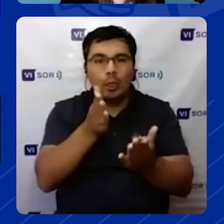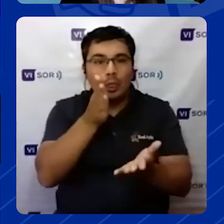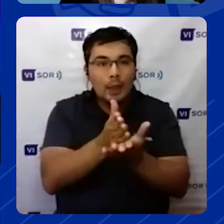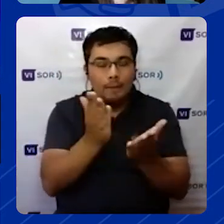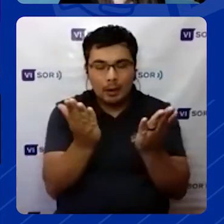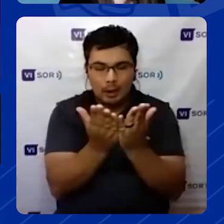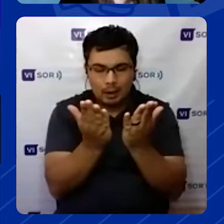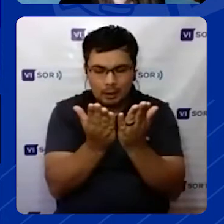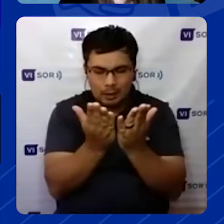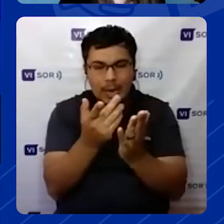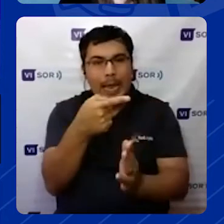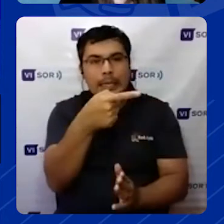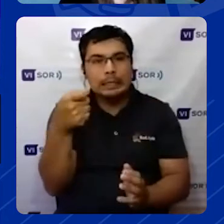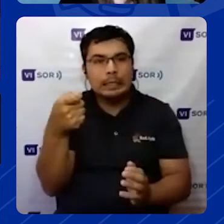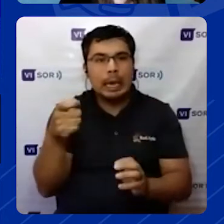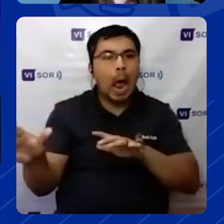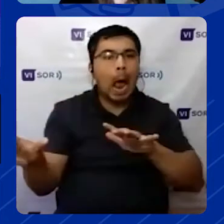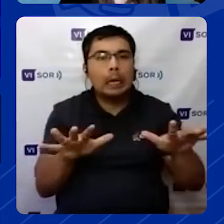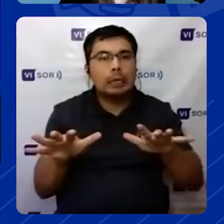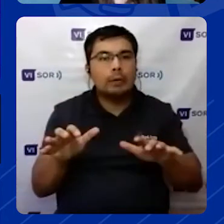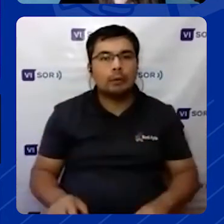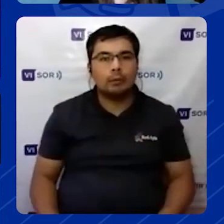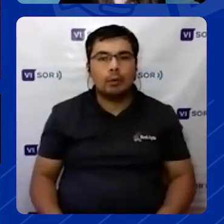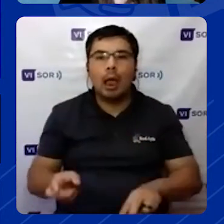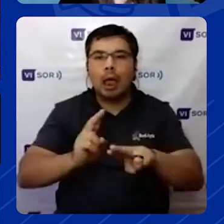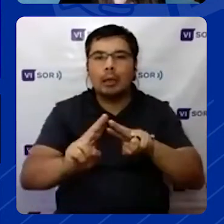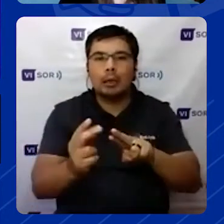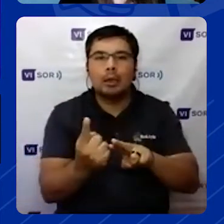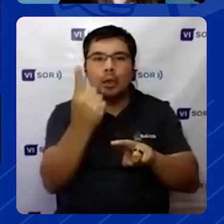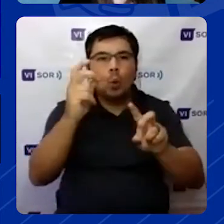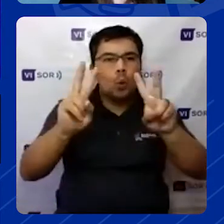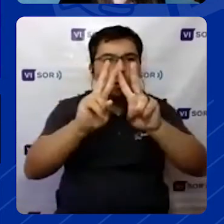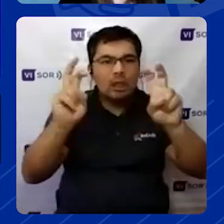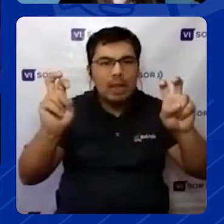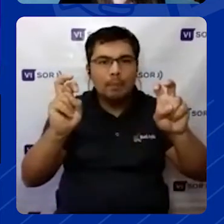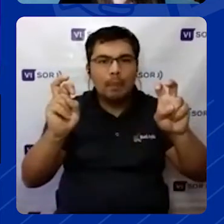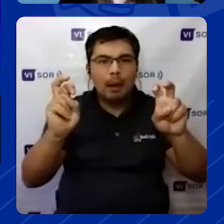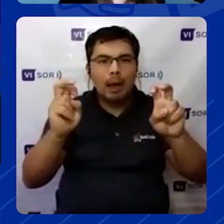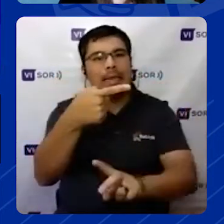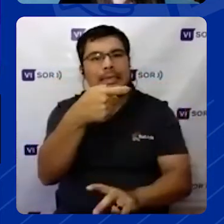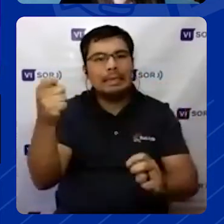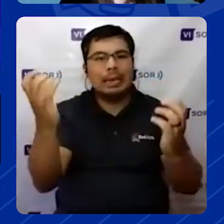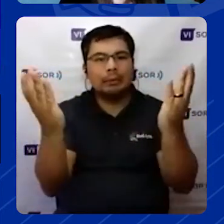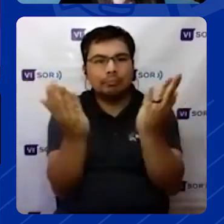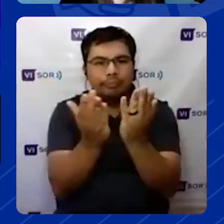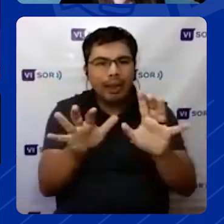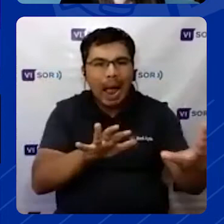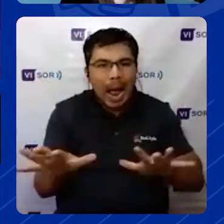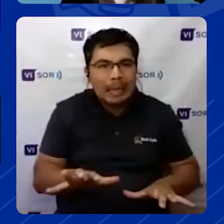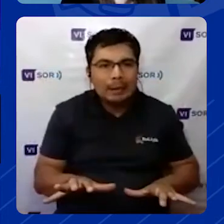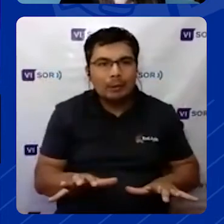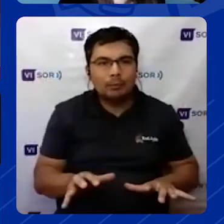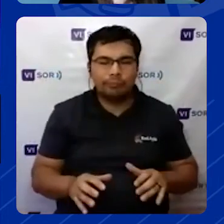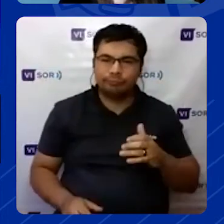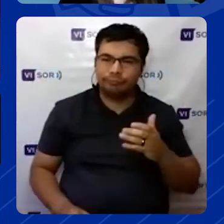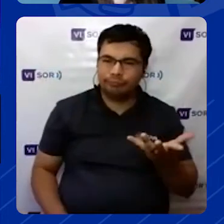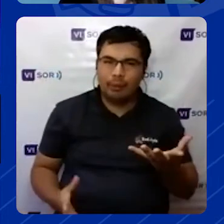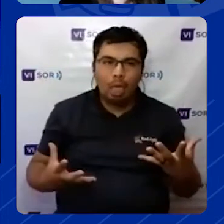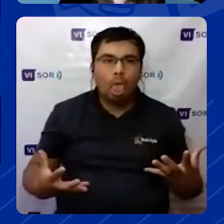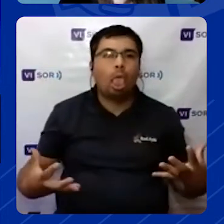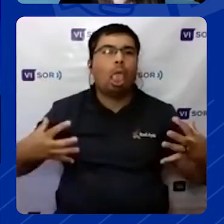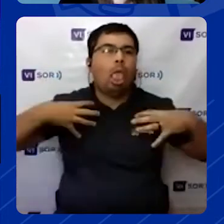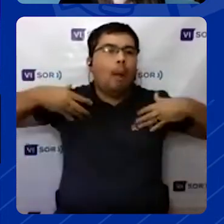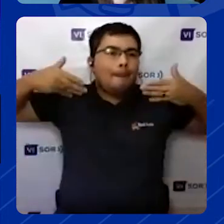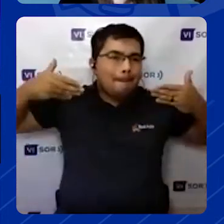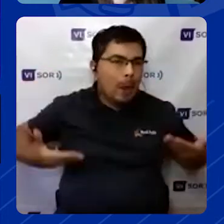visto? Es imposible hacer de un tema 100 actividades, de un tema 100 actividades. No tiene sentido esa sobrecarga. Hagan un libro